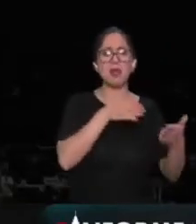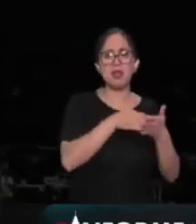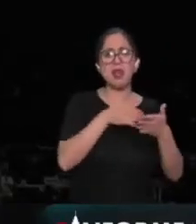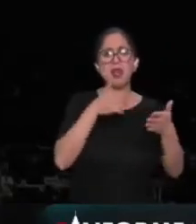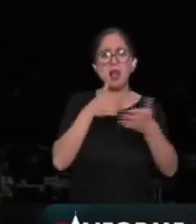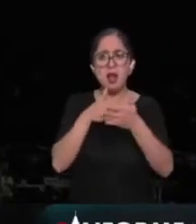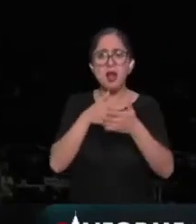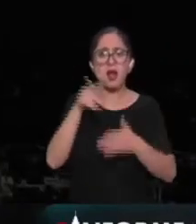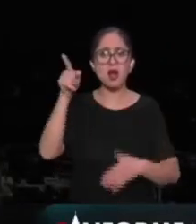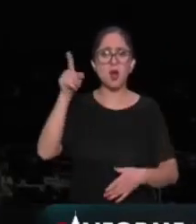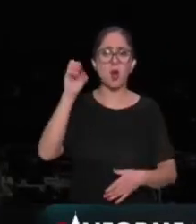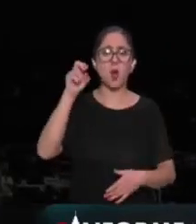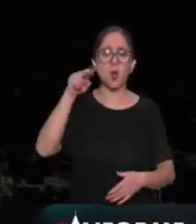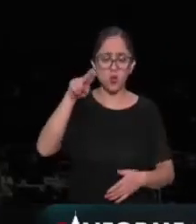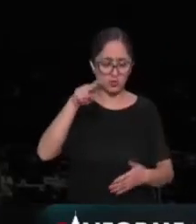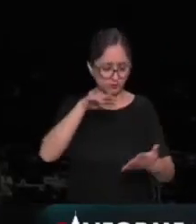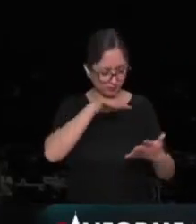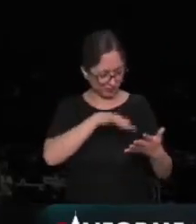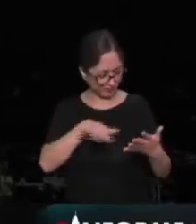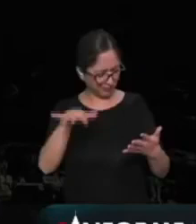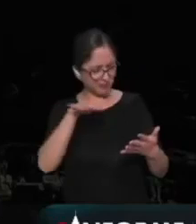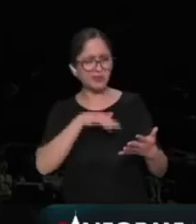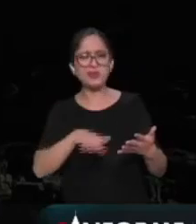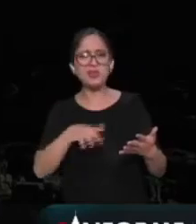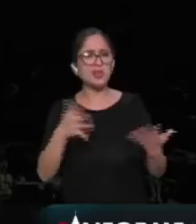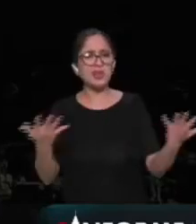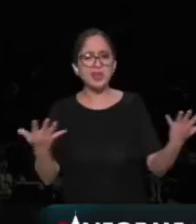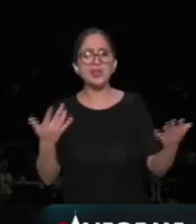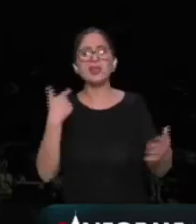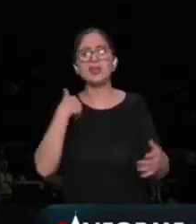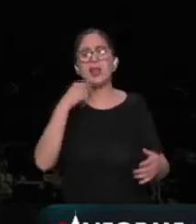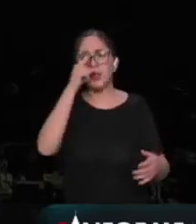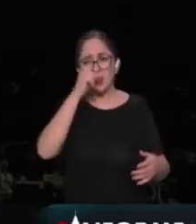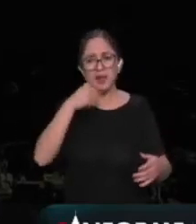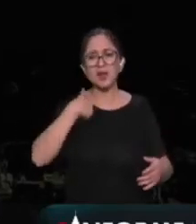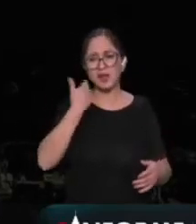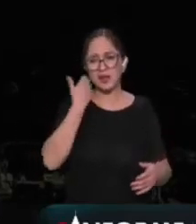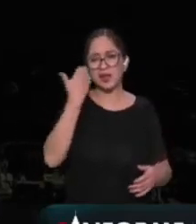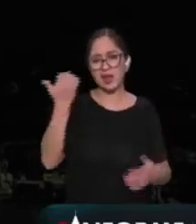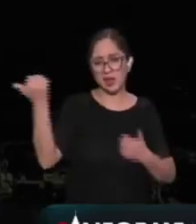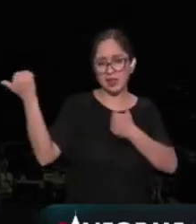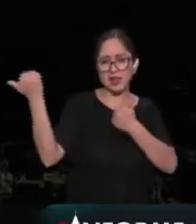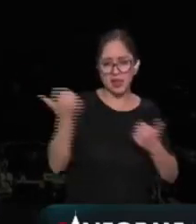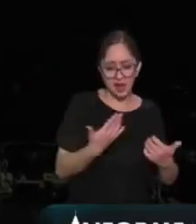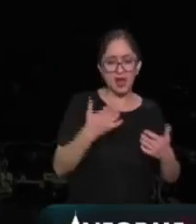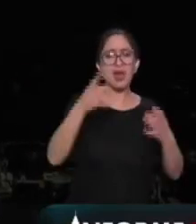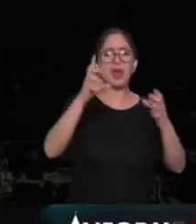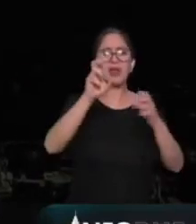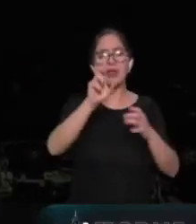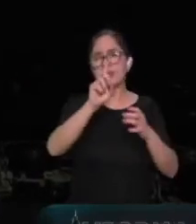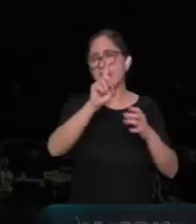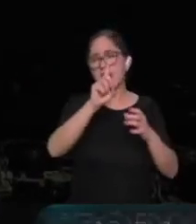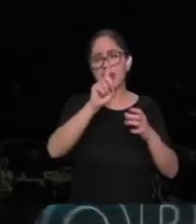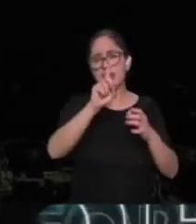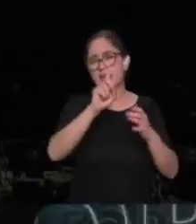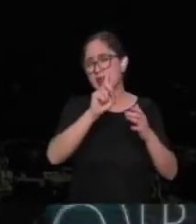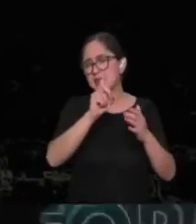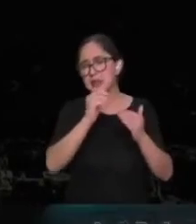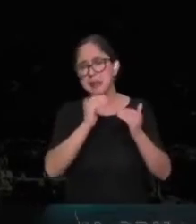lo leyeron y en eso es... ¿Cómo me hubiera gustado traerlo? Porque si son 30 y tantas hojas que hacen el grupo de